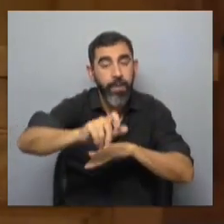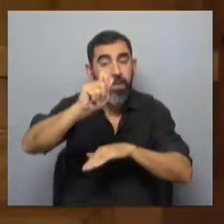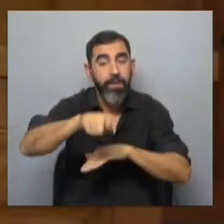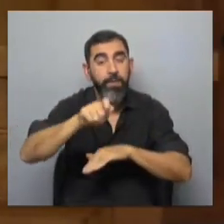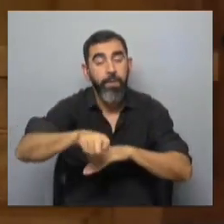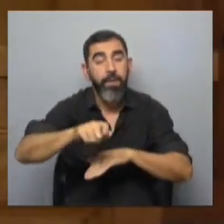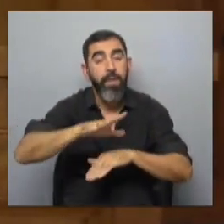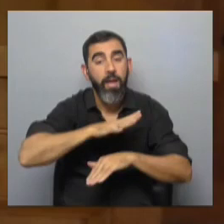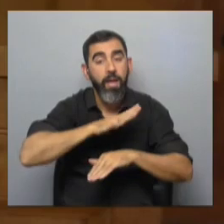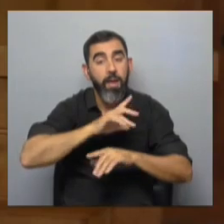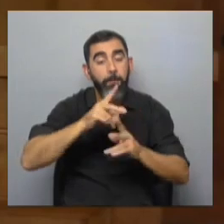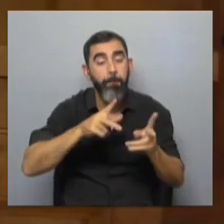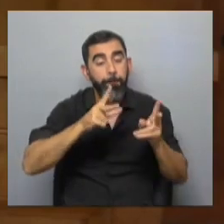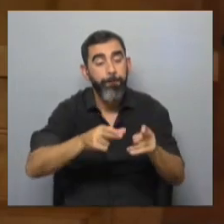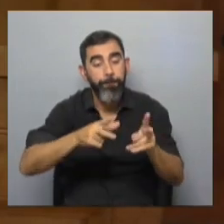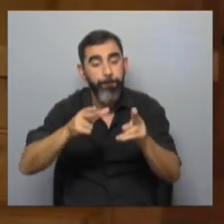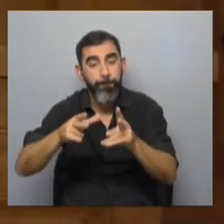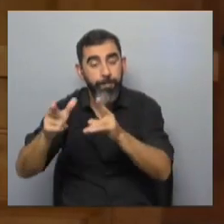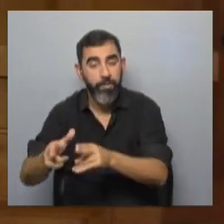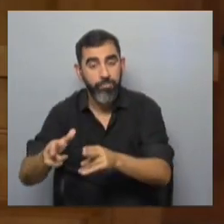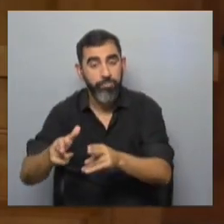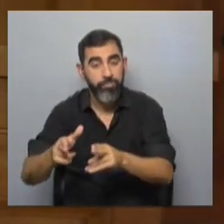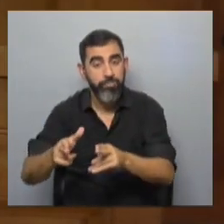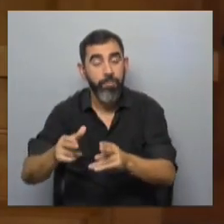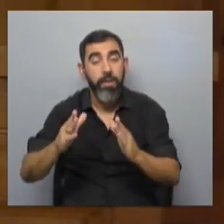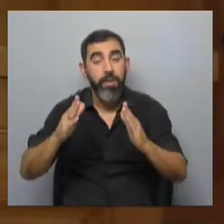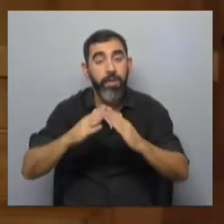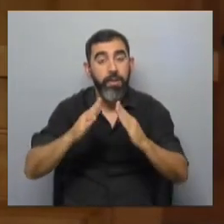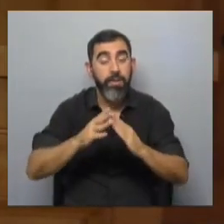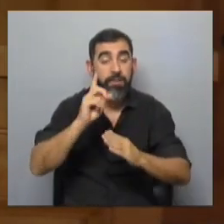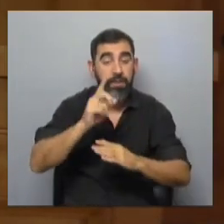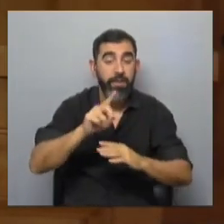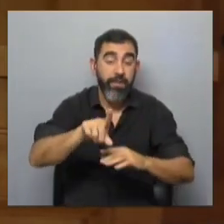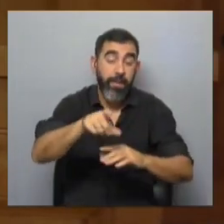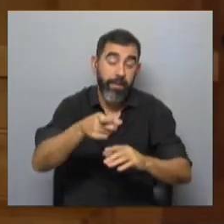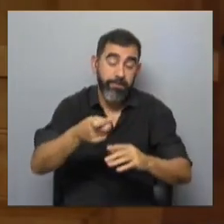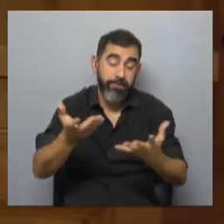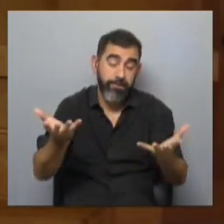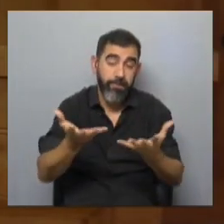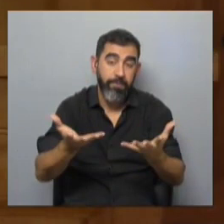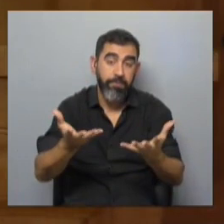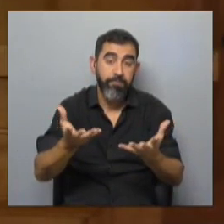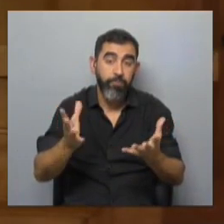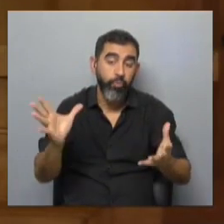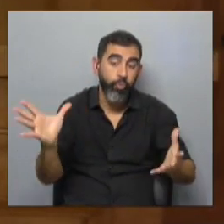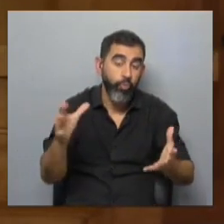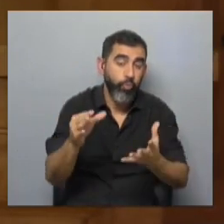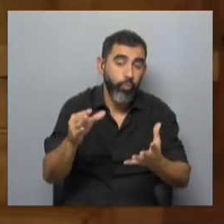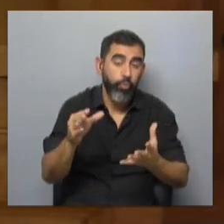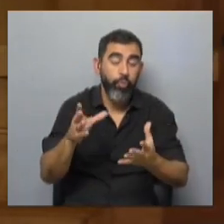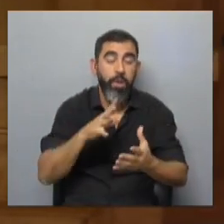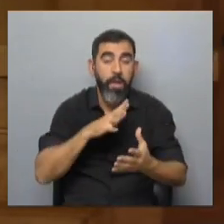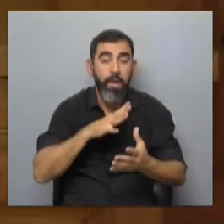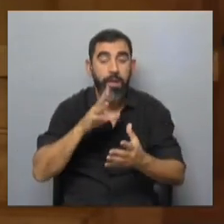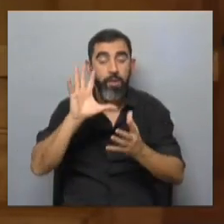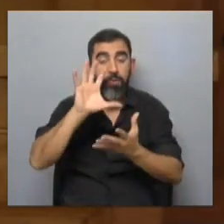seguirán cumpliendo los plazos para que Casa de Galicia, el Círculo Católico, tome todas